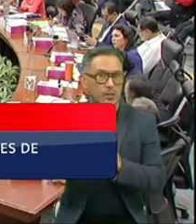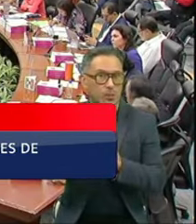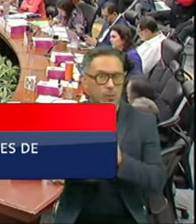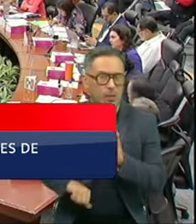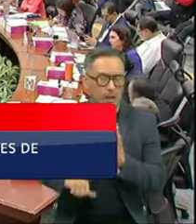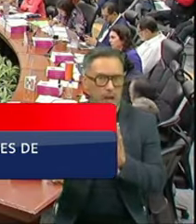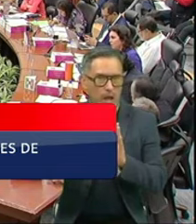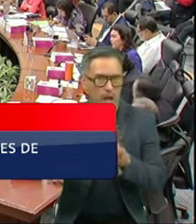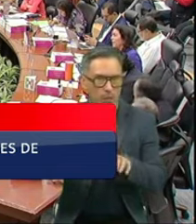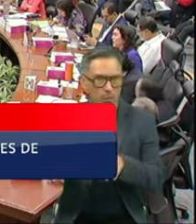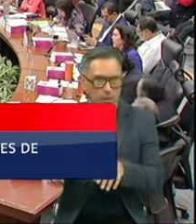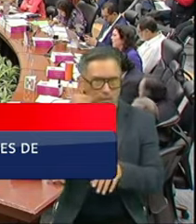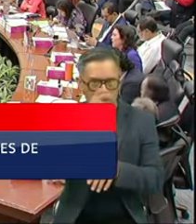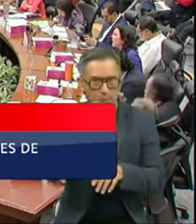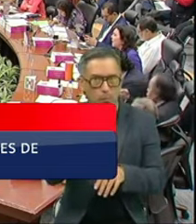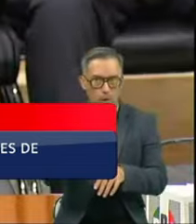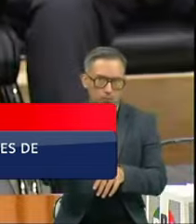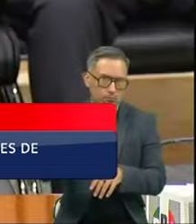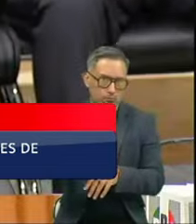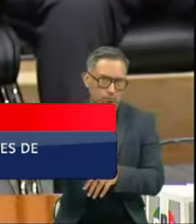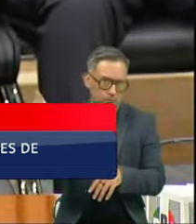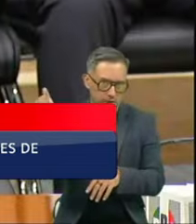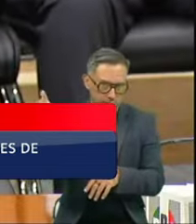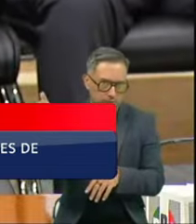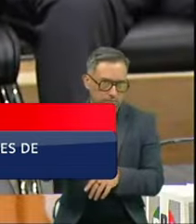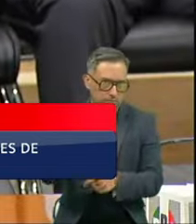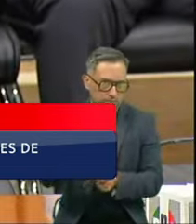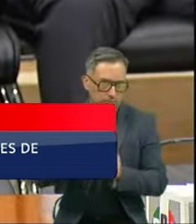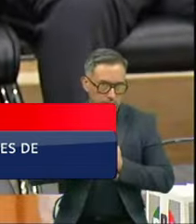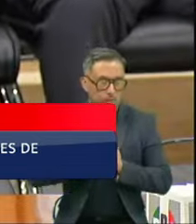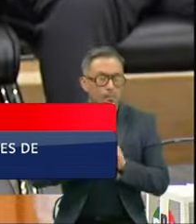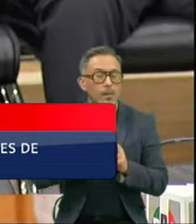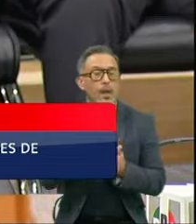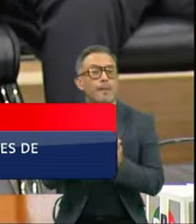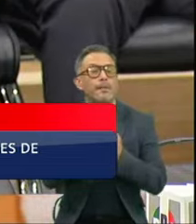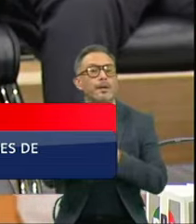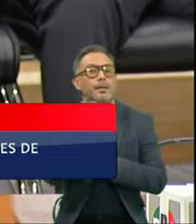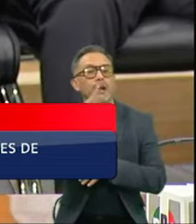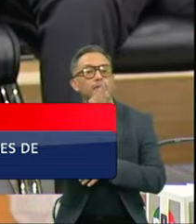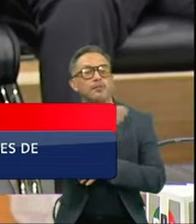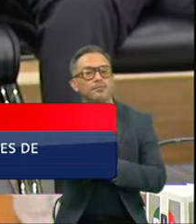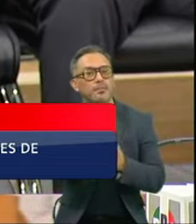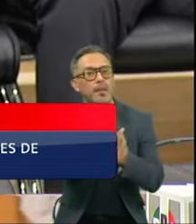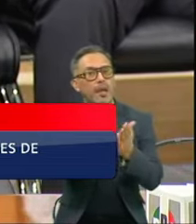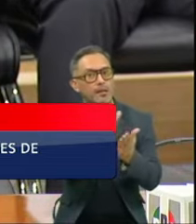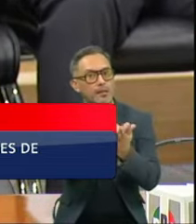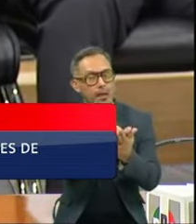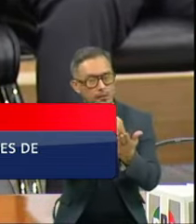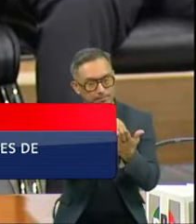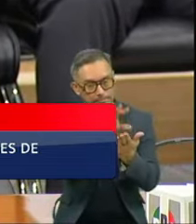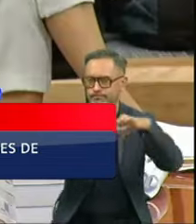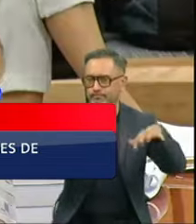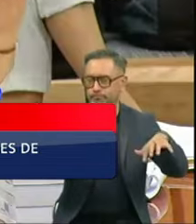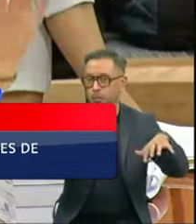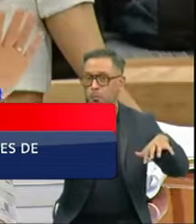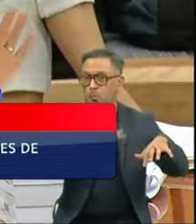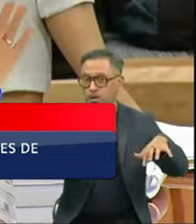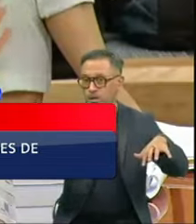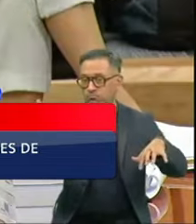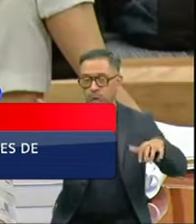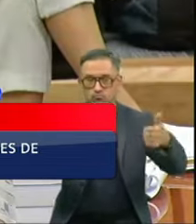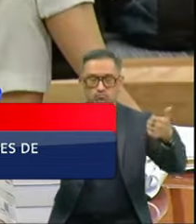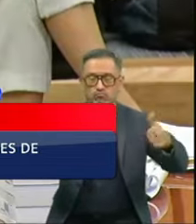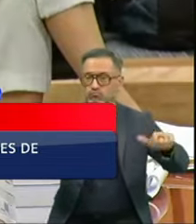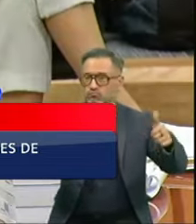las quejas y querellas, etcétera, ¿no? Y en el federal llega una parte pequeña, pero también es importante, pues discutámoslo todo en su